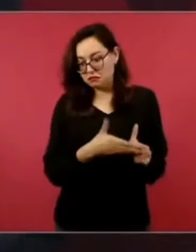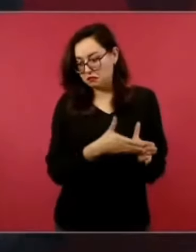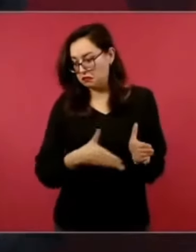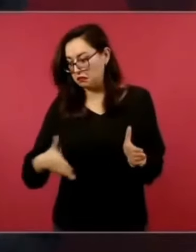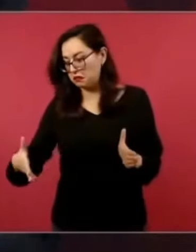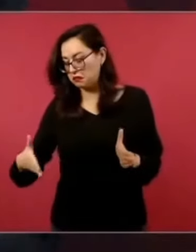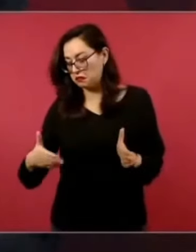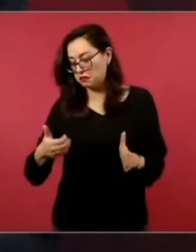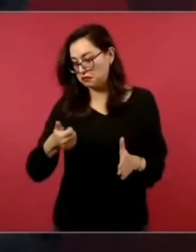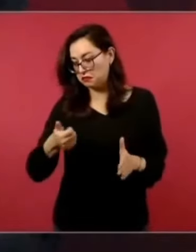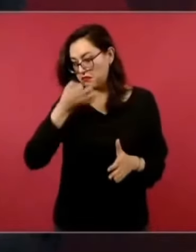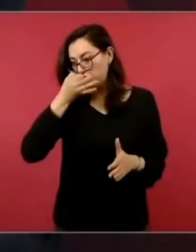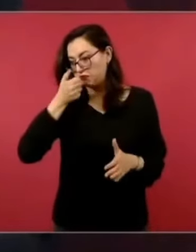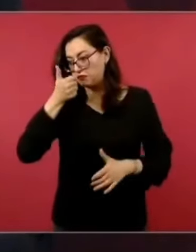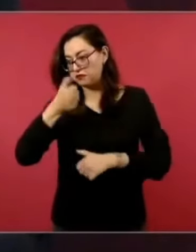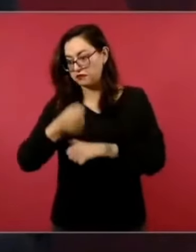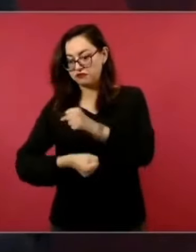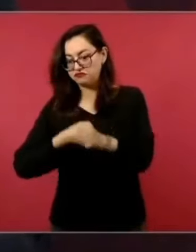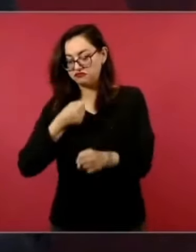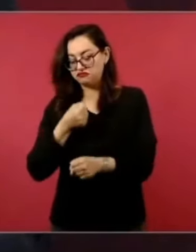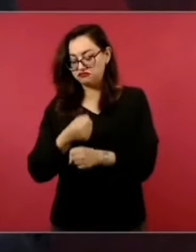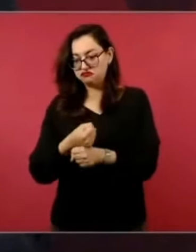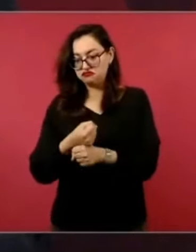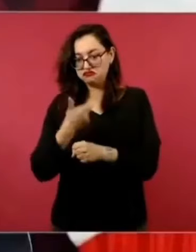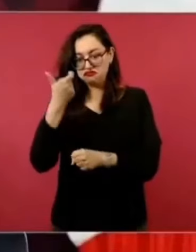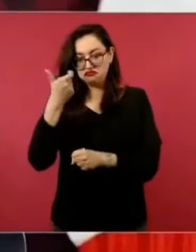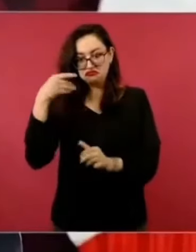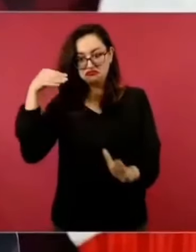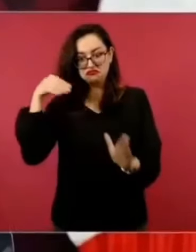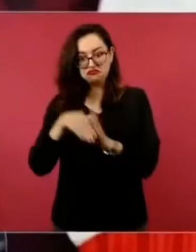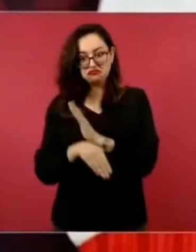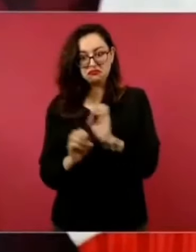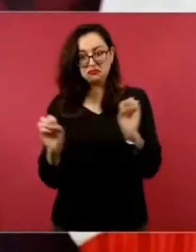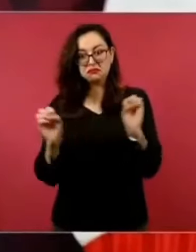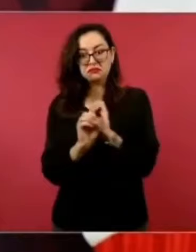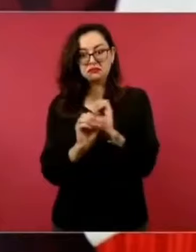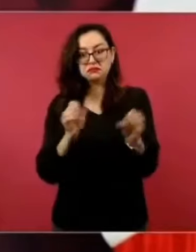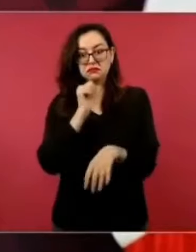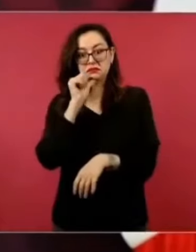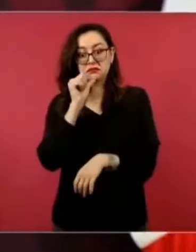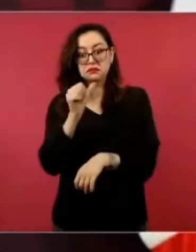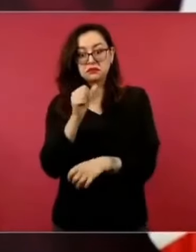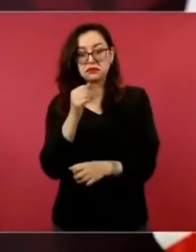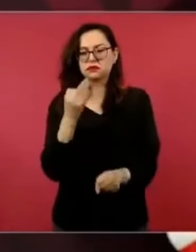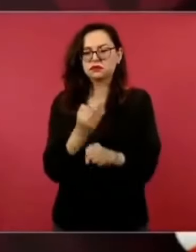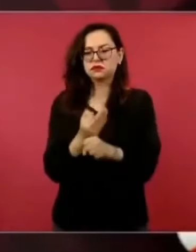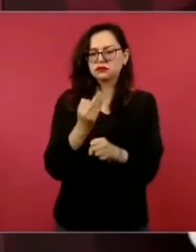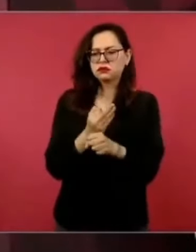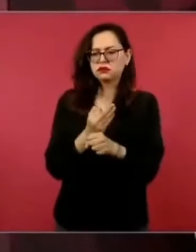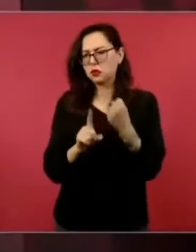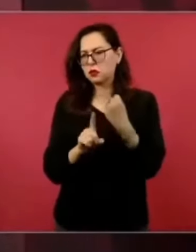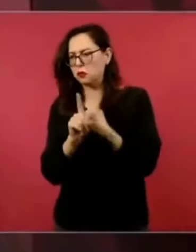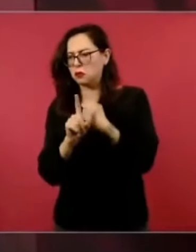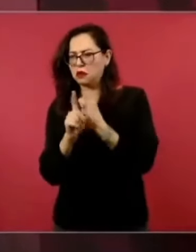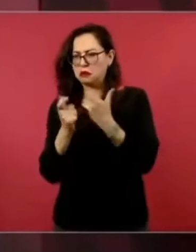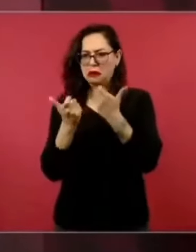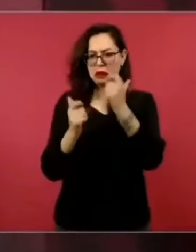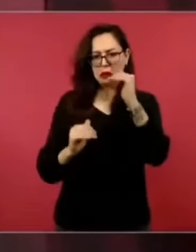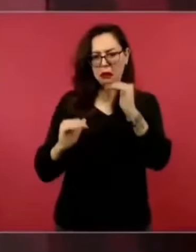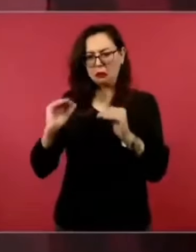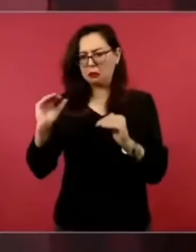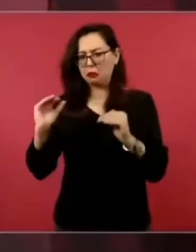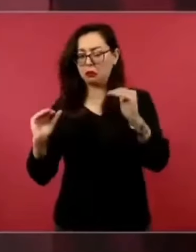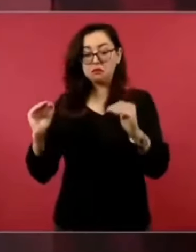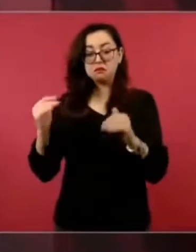aún como está resulta que se